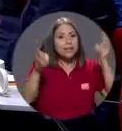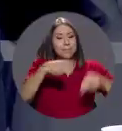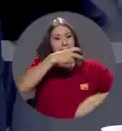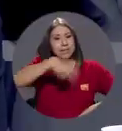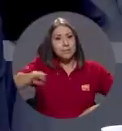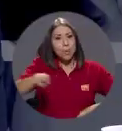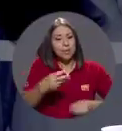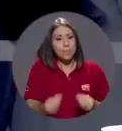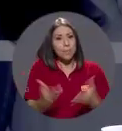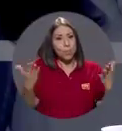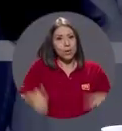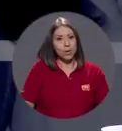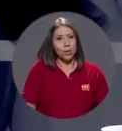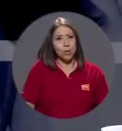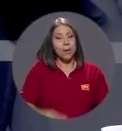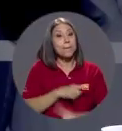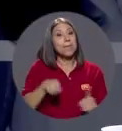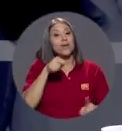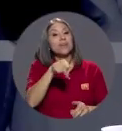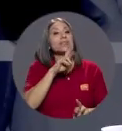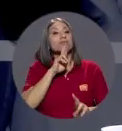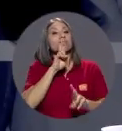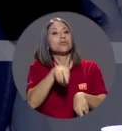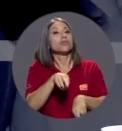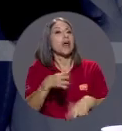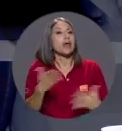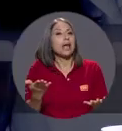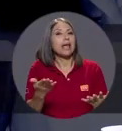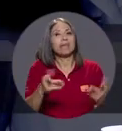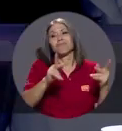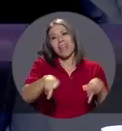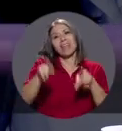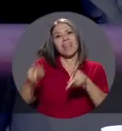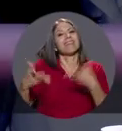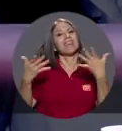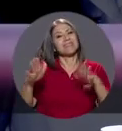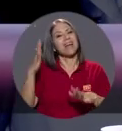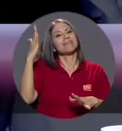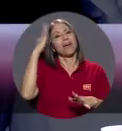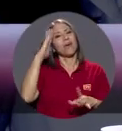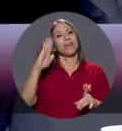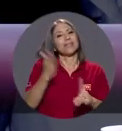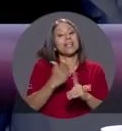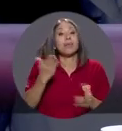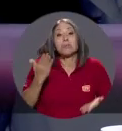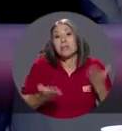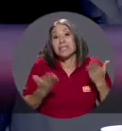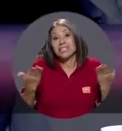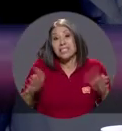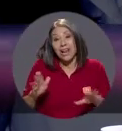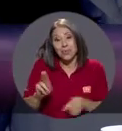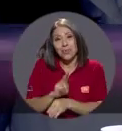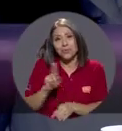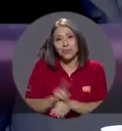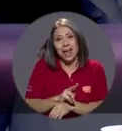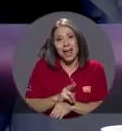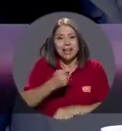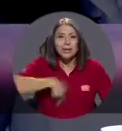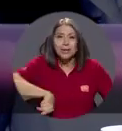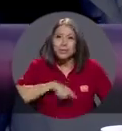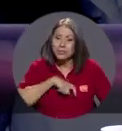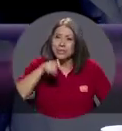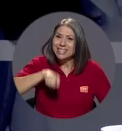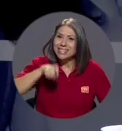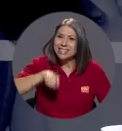público. Lo que pasa es que yo creo que eso es lo que nos va a dar un resultado es de un porcentaje de gente que ya de todas formas está convencida y probablemente ya lo usa. Lo